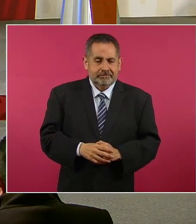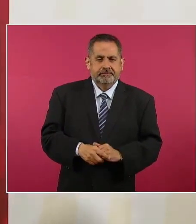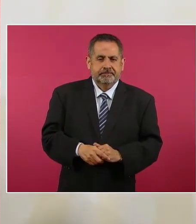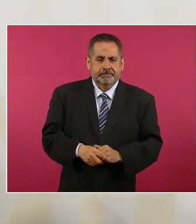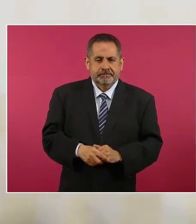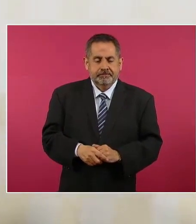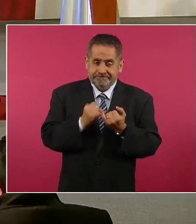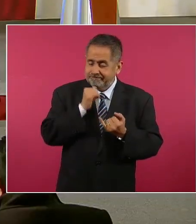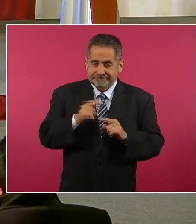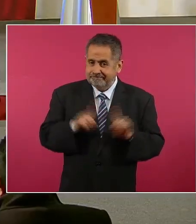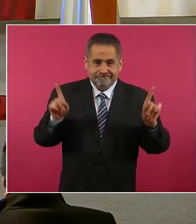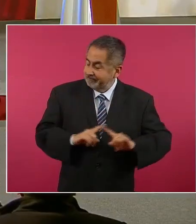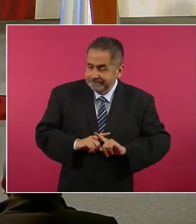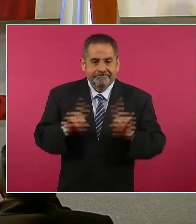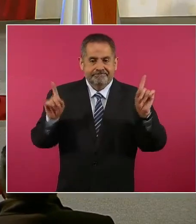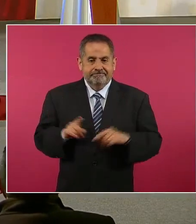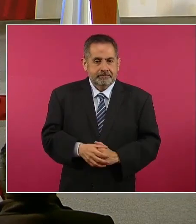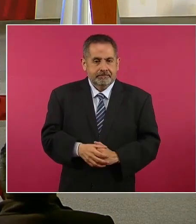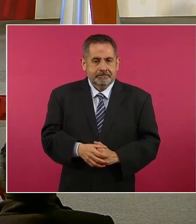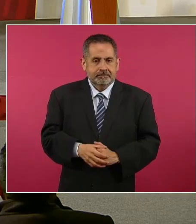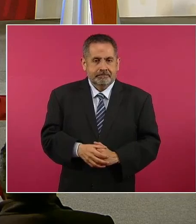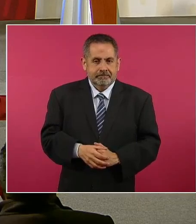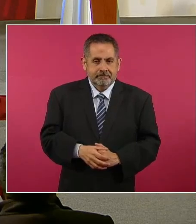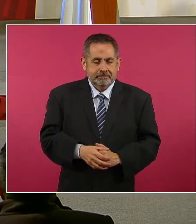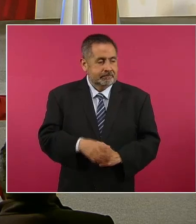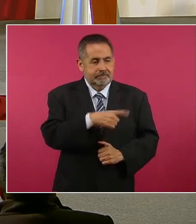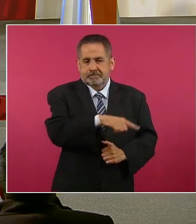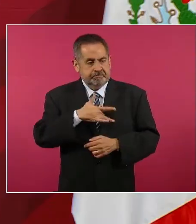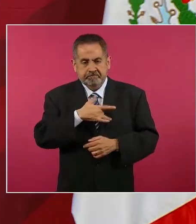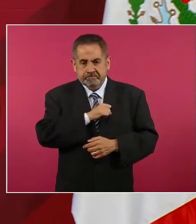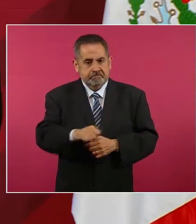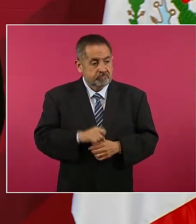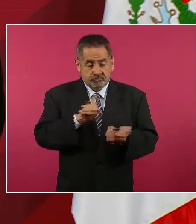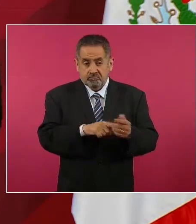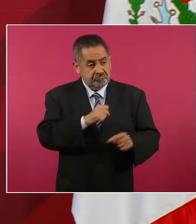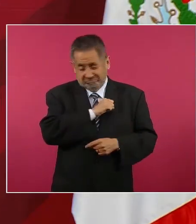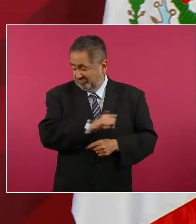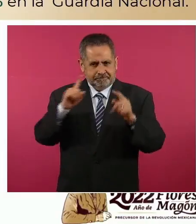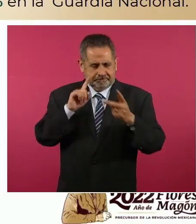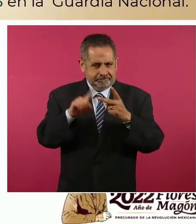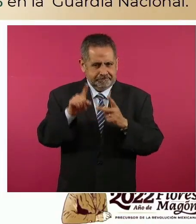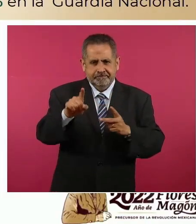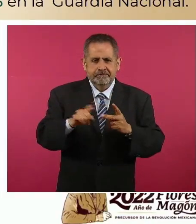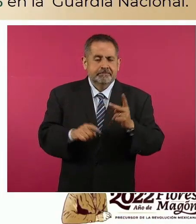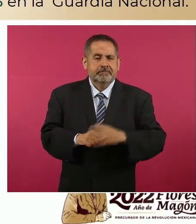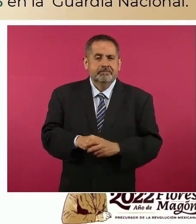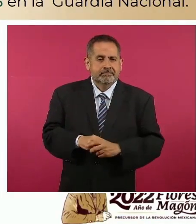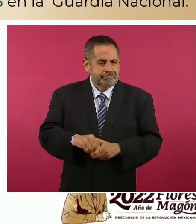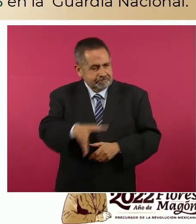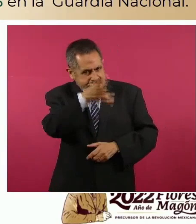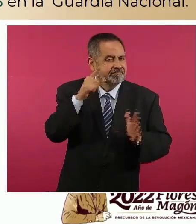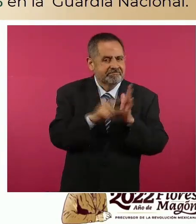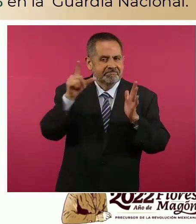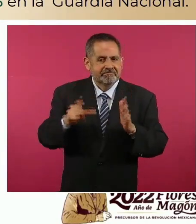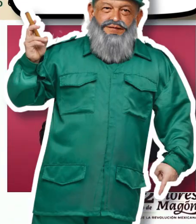verdad, no somos lo mismo. No somos iguales. Tienen muy malos sentimientos. Son malos de Malolandia. Tengan para que